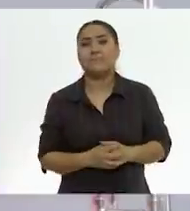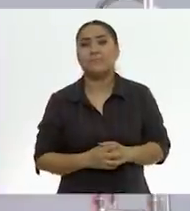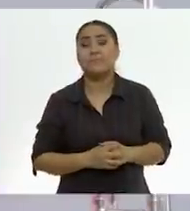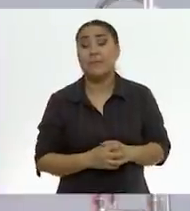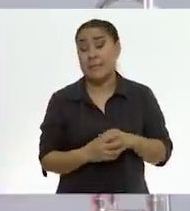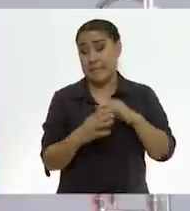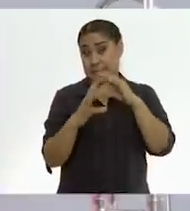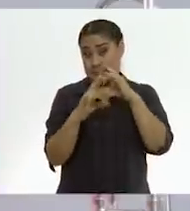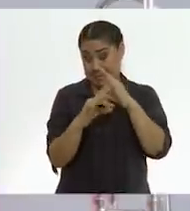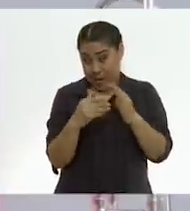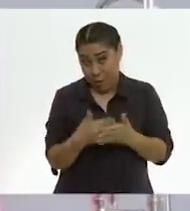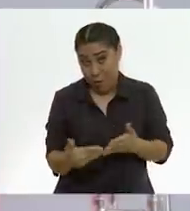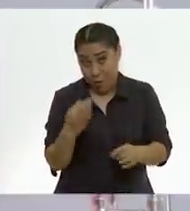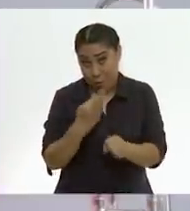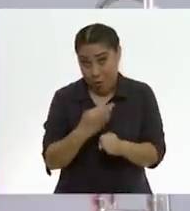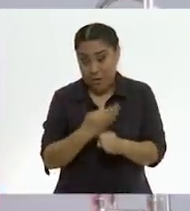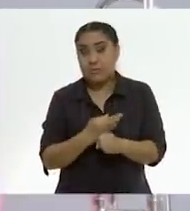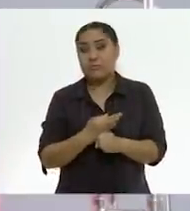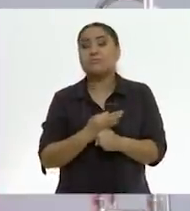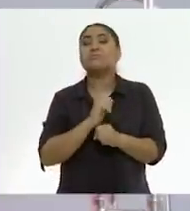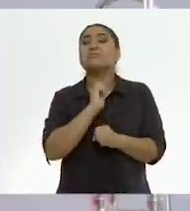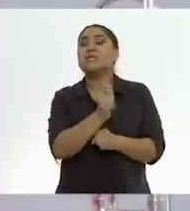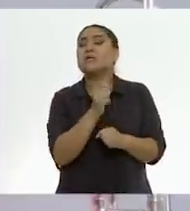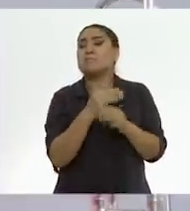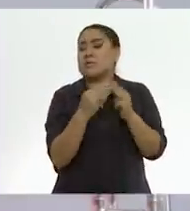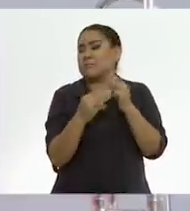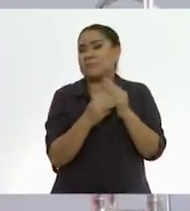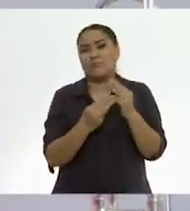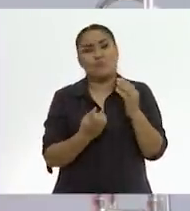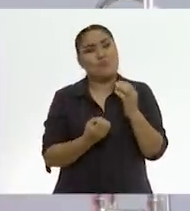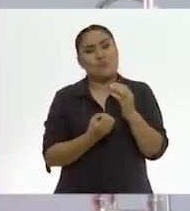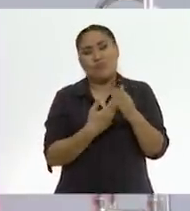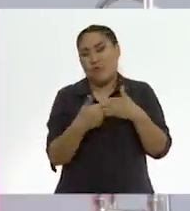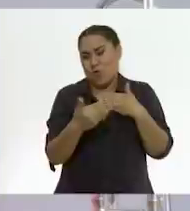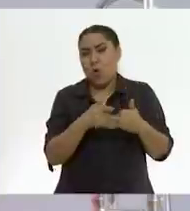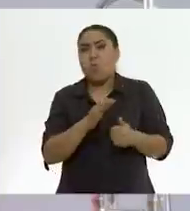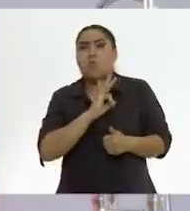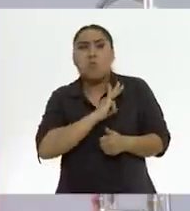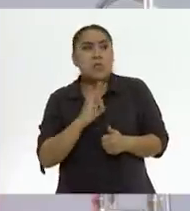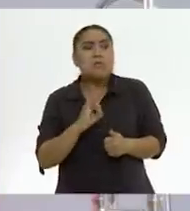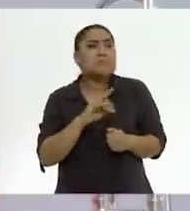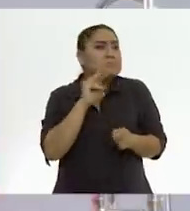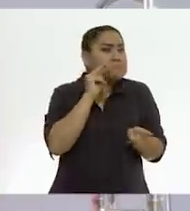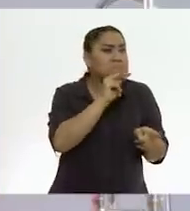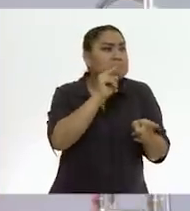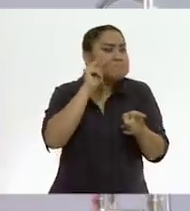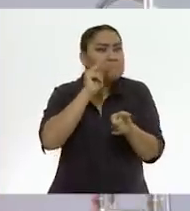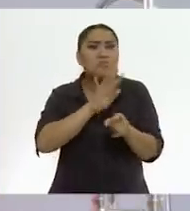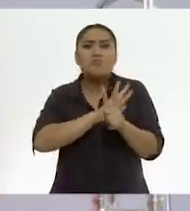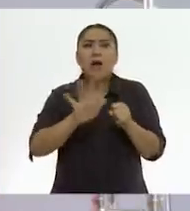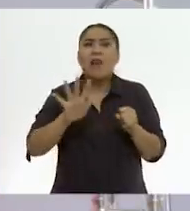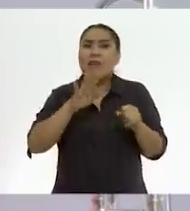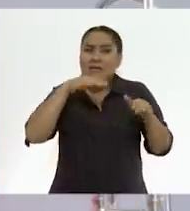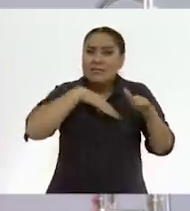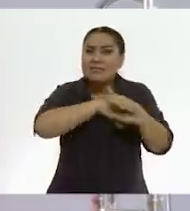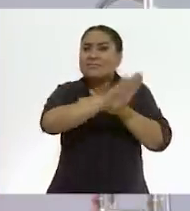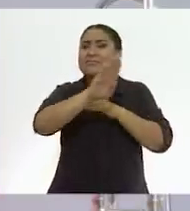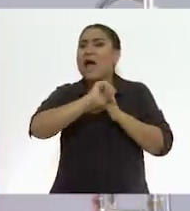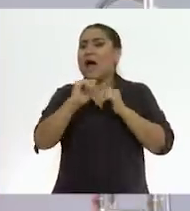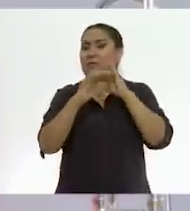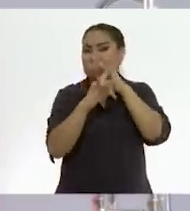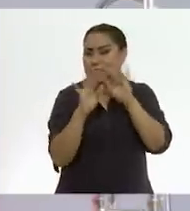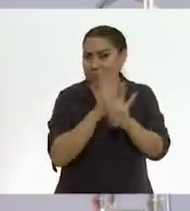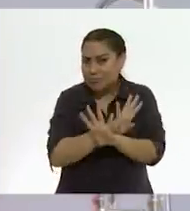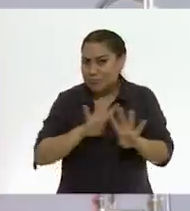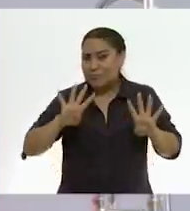La trompeta en la actualidad es un instrumento muy versátil. Se puede encontrar en cualquier sala de conciertos sinfónicos